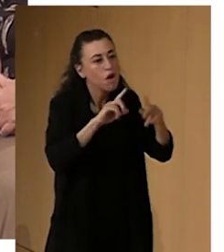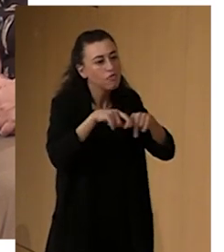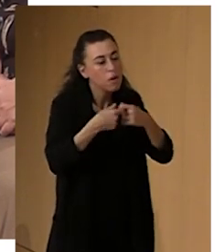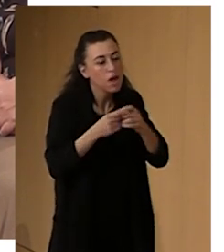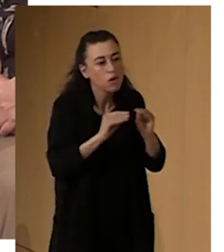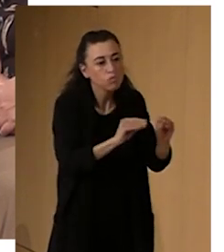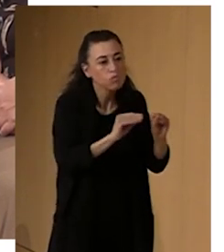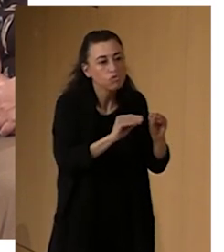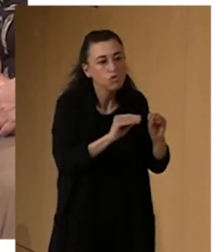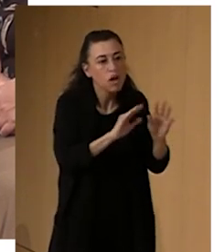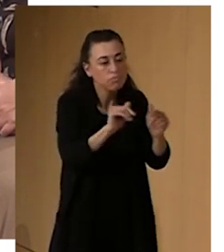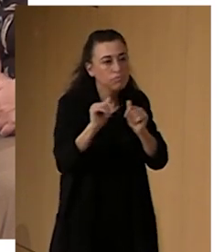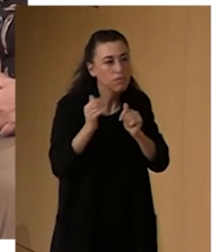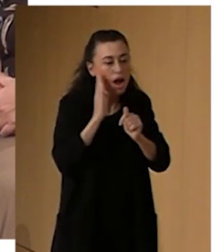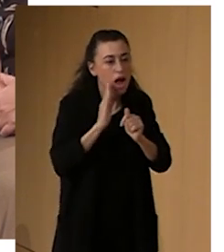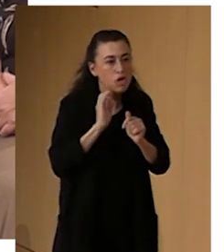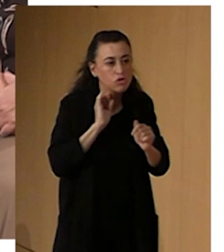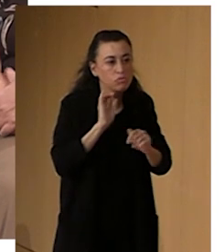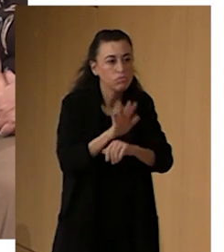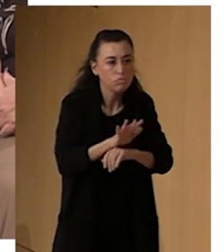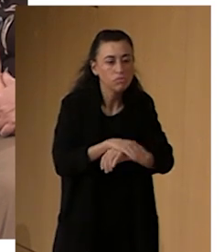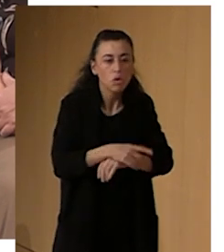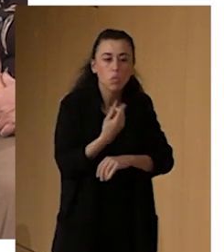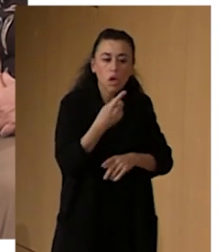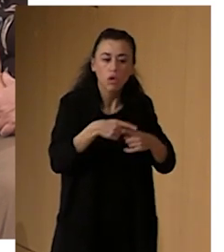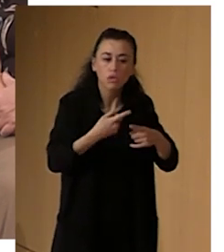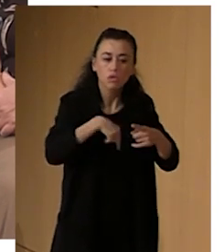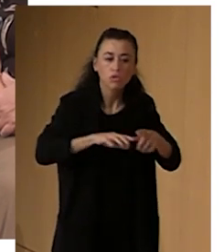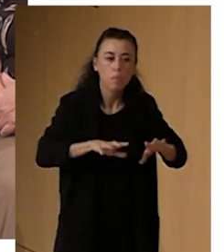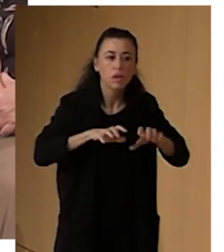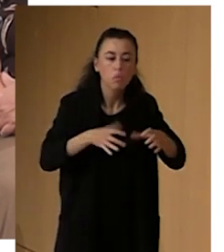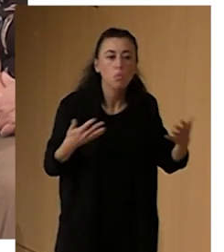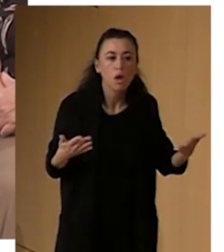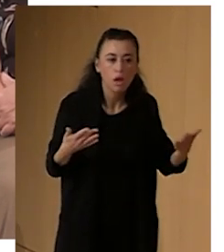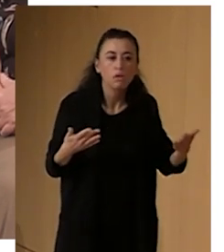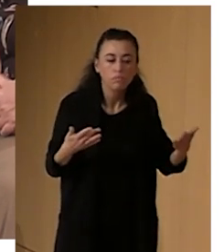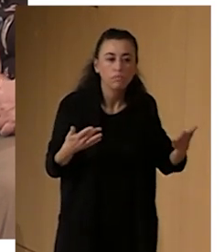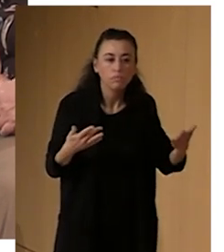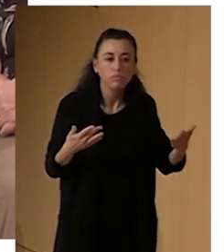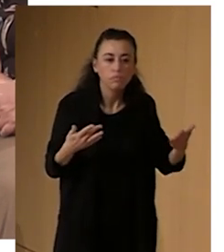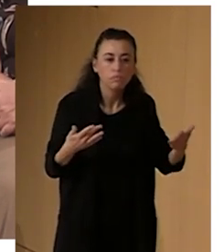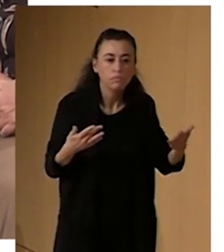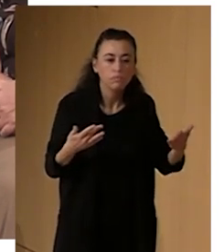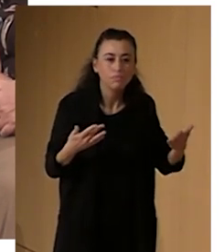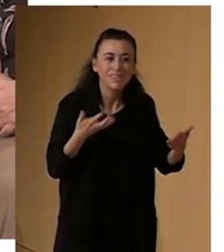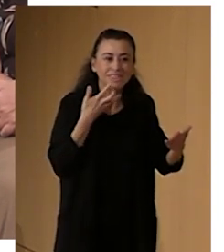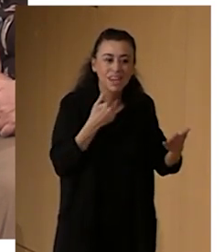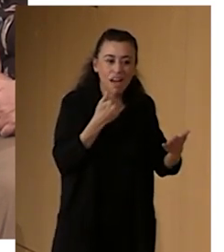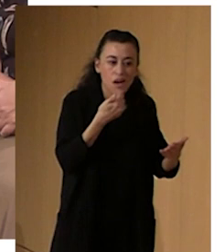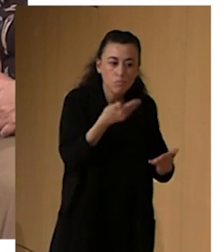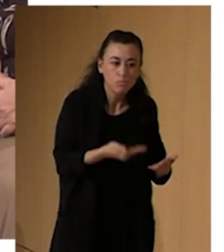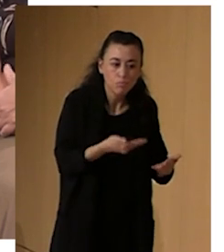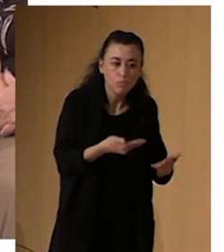su familia una de las cosas que end imos con las posiciones que allí donde hay algo que nos importa